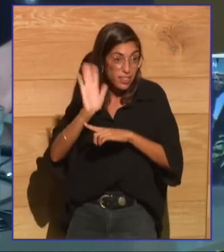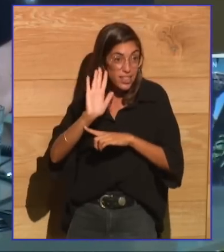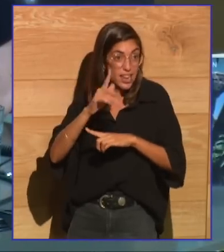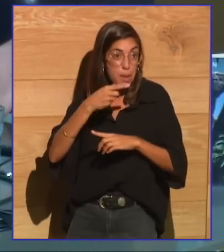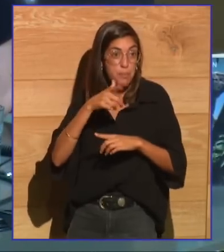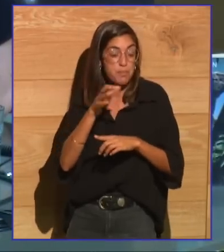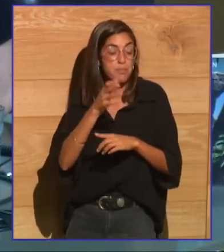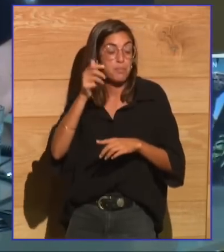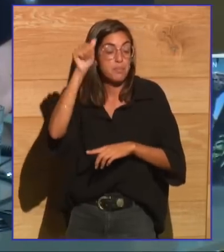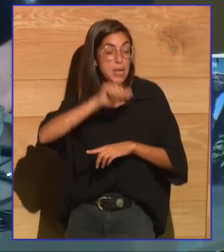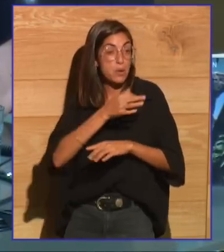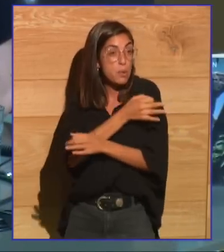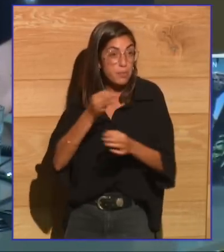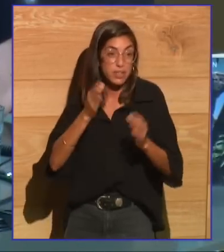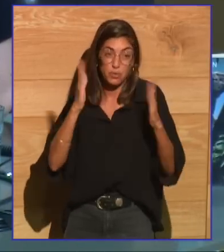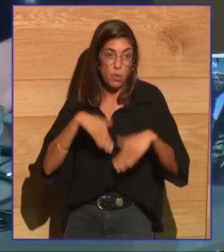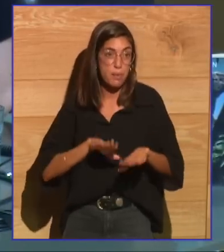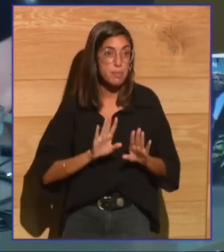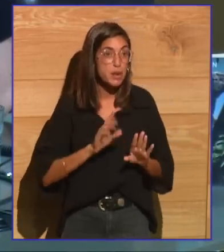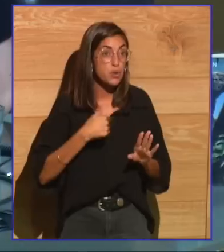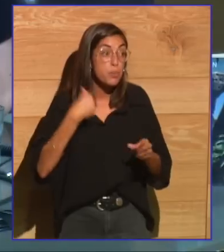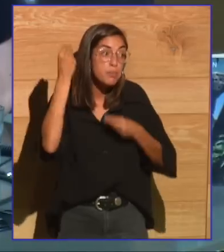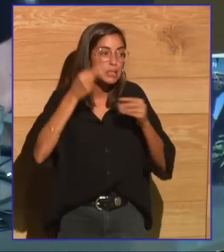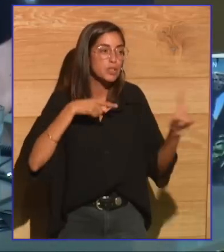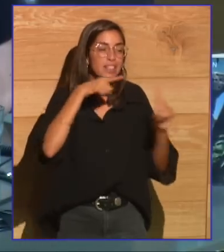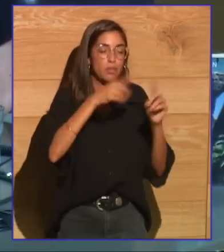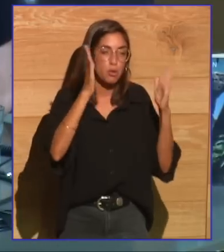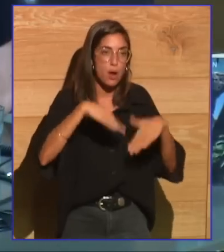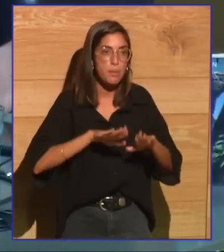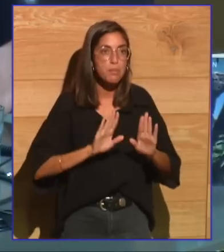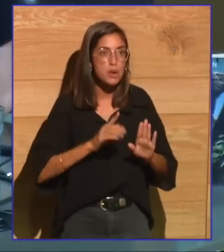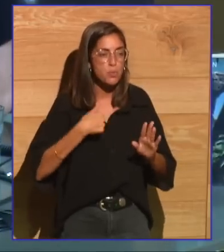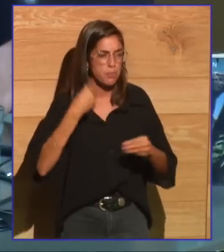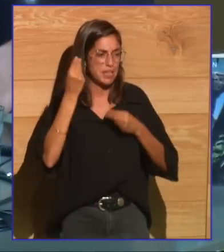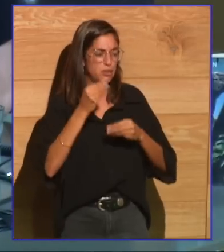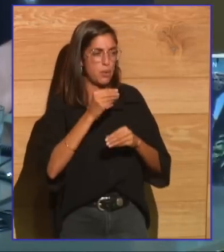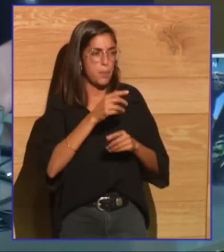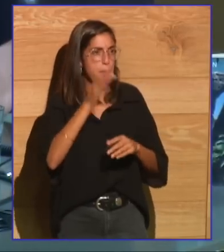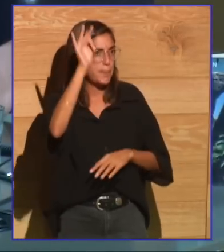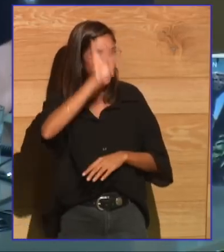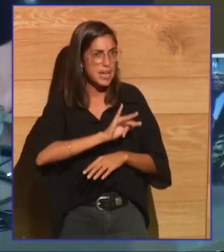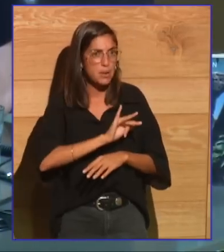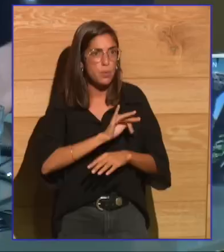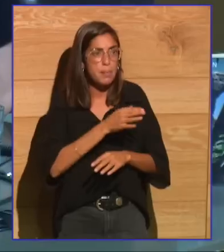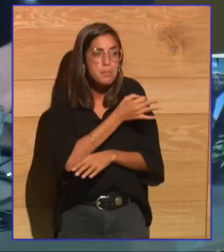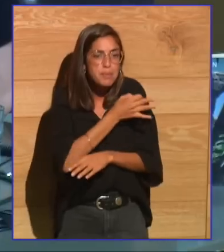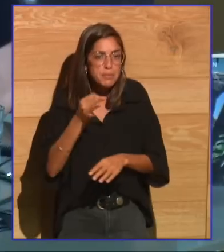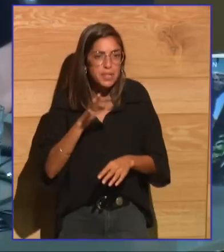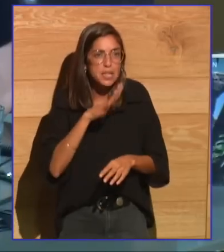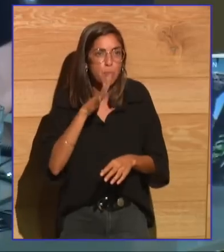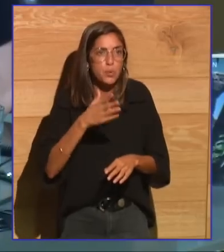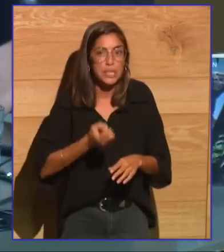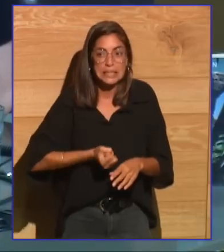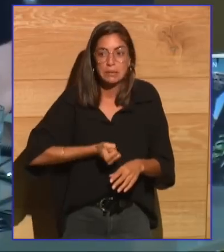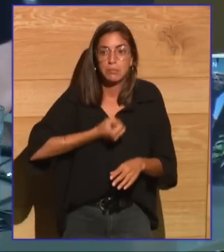spielberg ni la de nadie hacer una película perfecta pero es perfecta de tales maneras una eclosión de inspiración en tantos